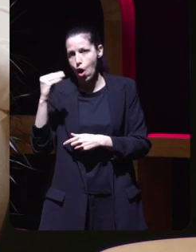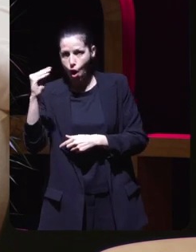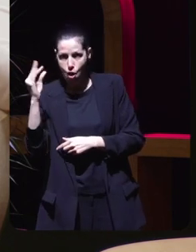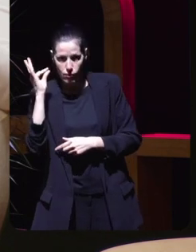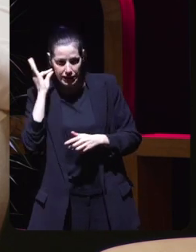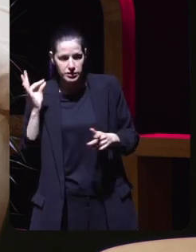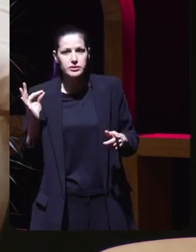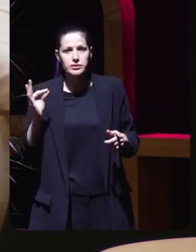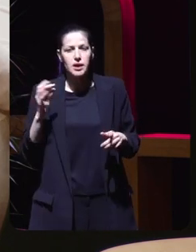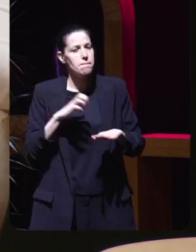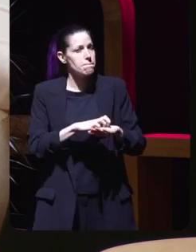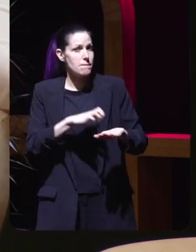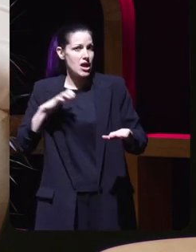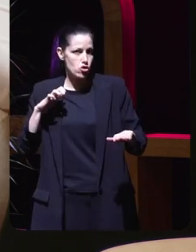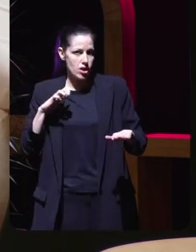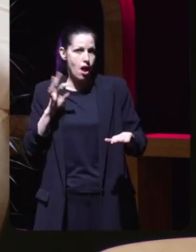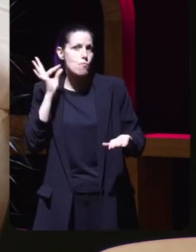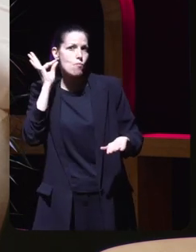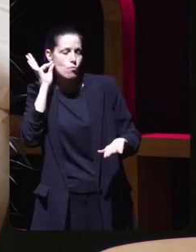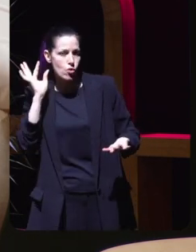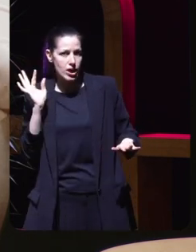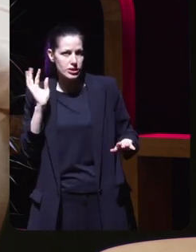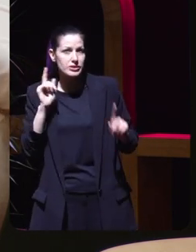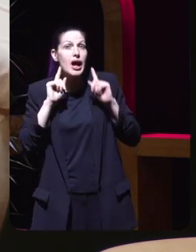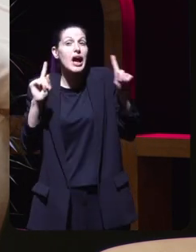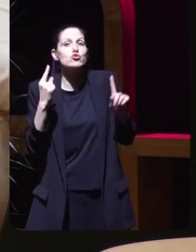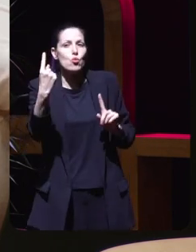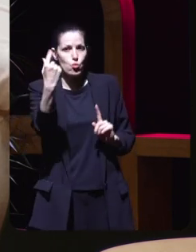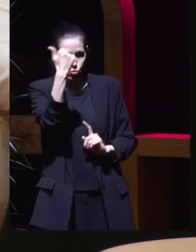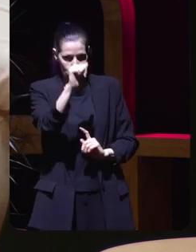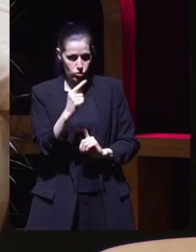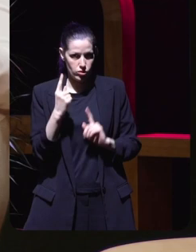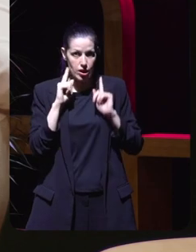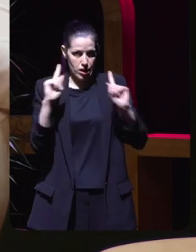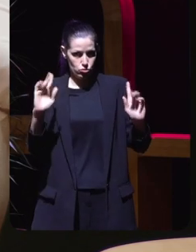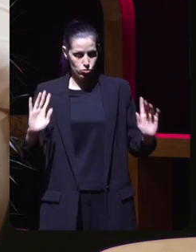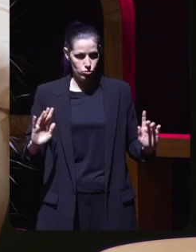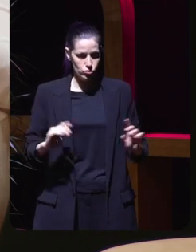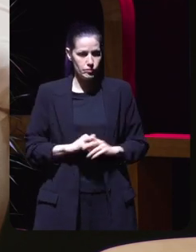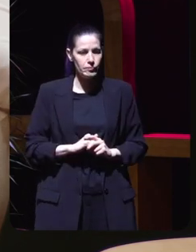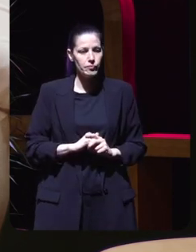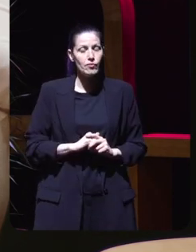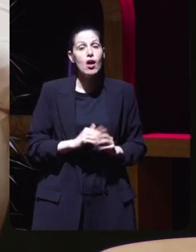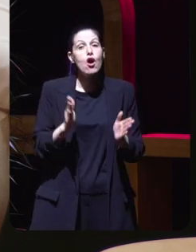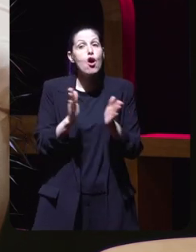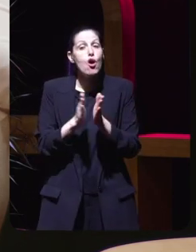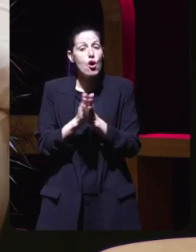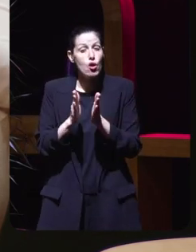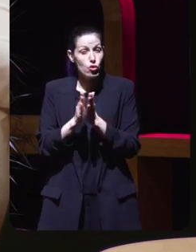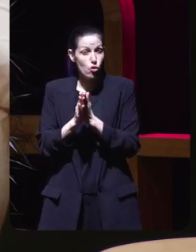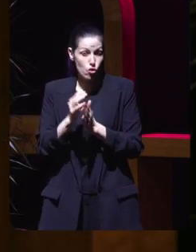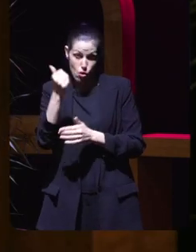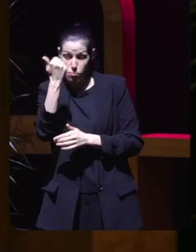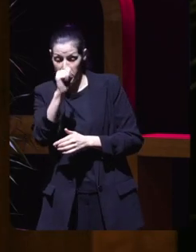inmensa mayoría todas mulleres menos un me parece Bueno este compañero comentaba que